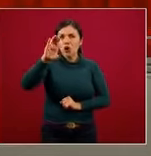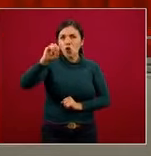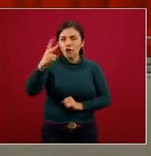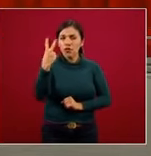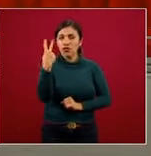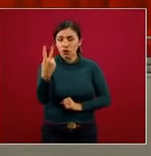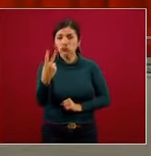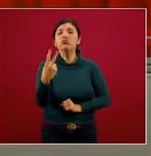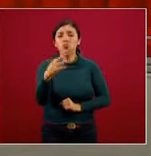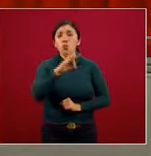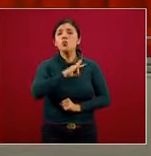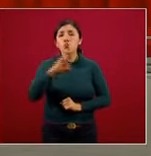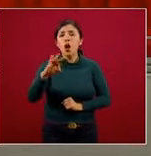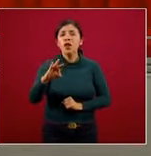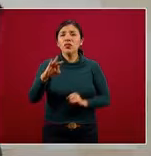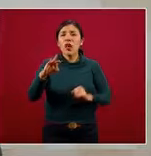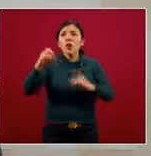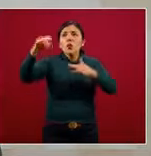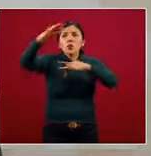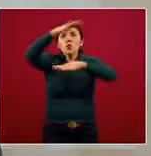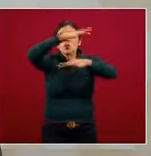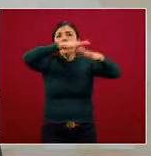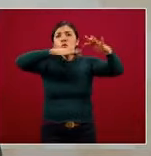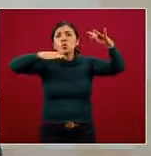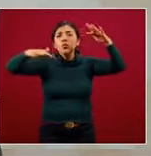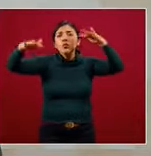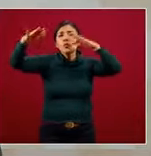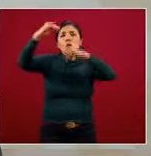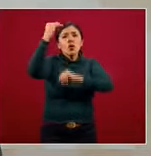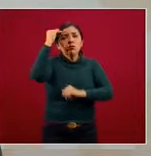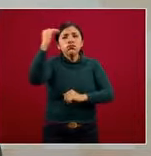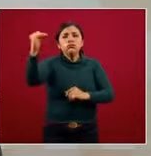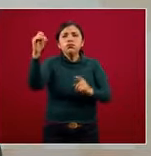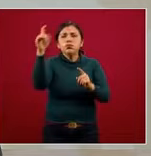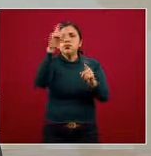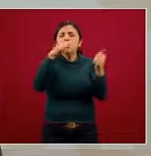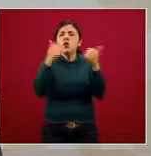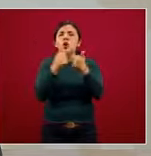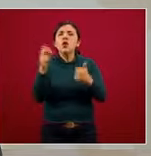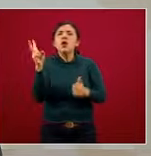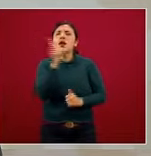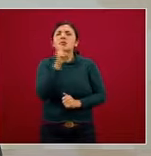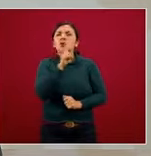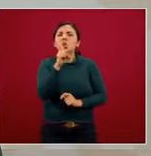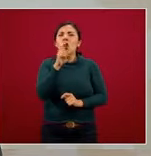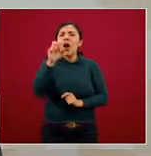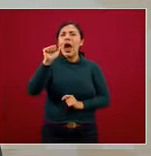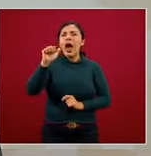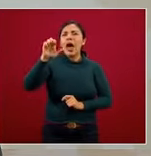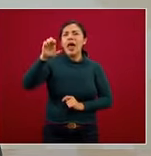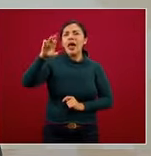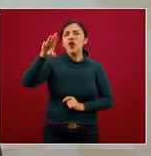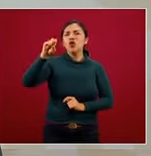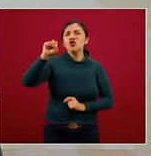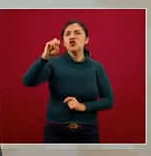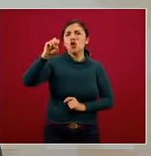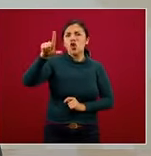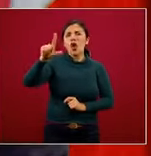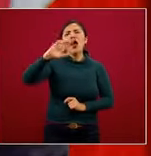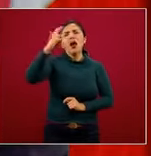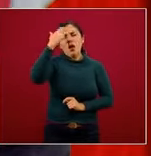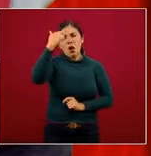SARS-CoV-2 pueden permanecer flotando en el aire en los aerosoles respiratorios. Recordar que hemos dicho